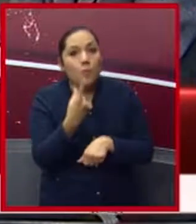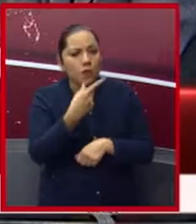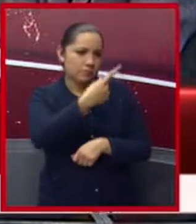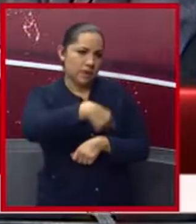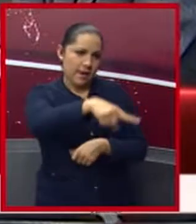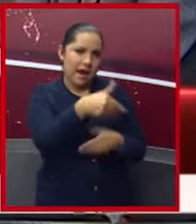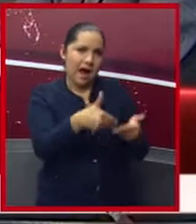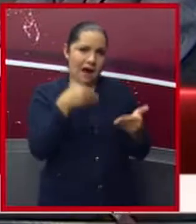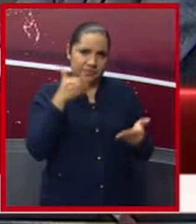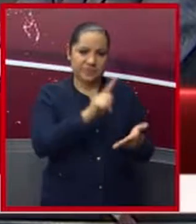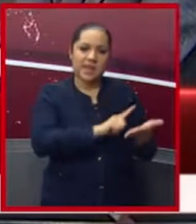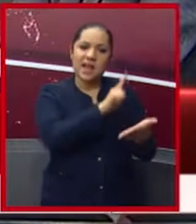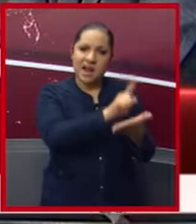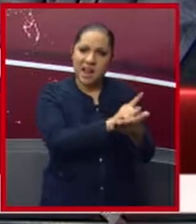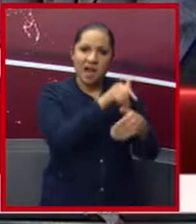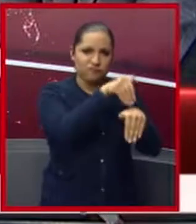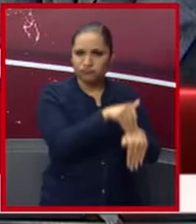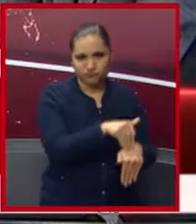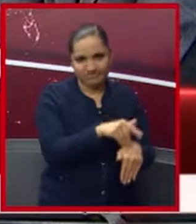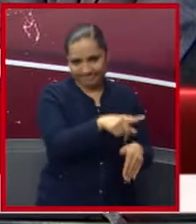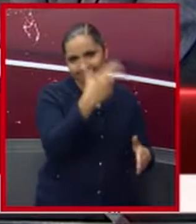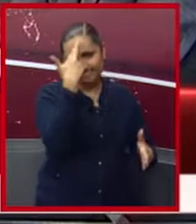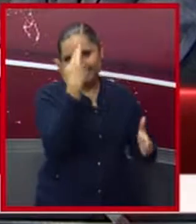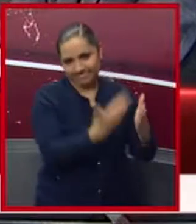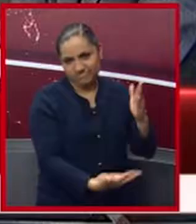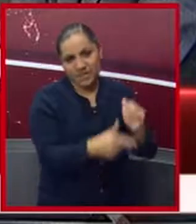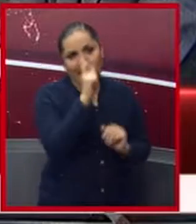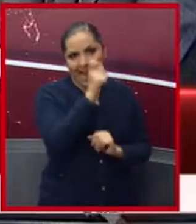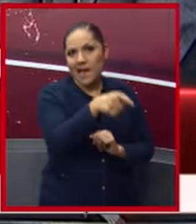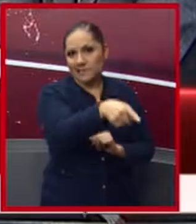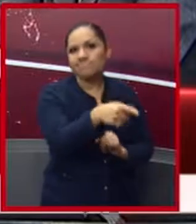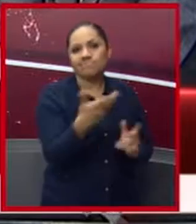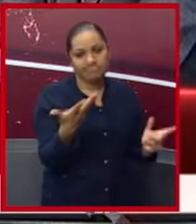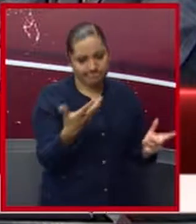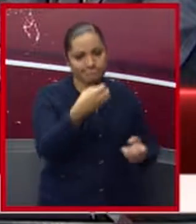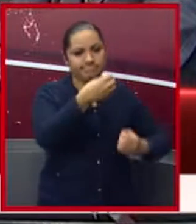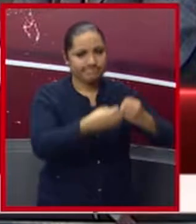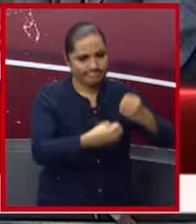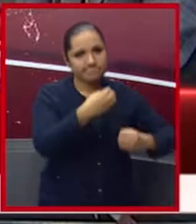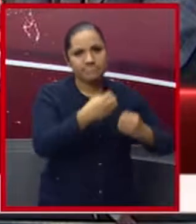en una condición de gravedad que los